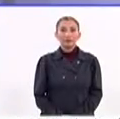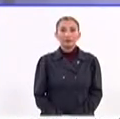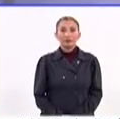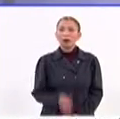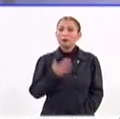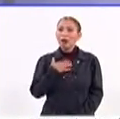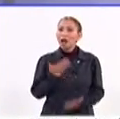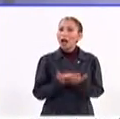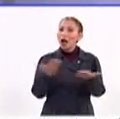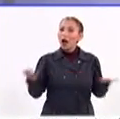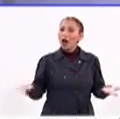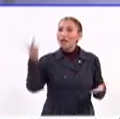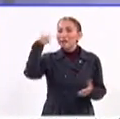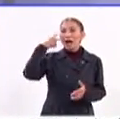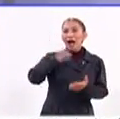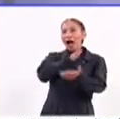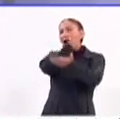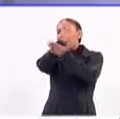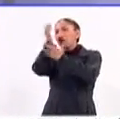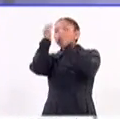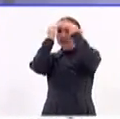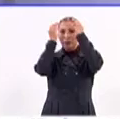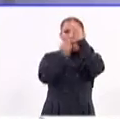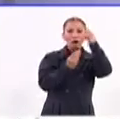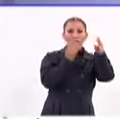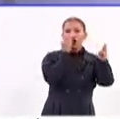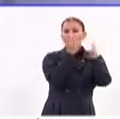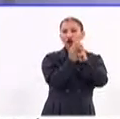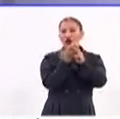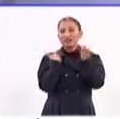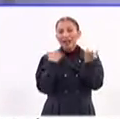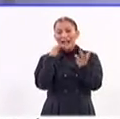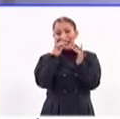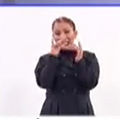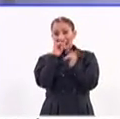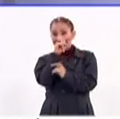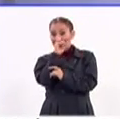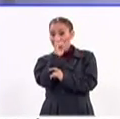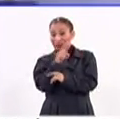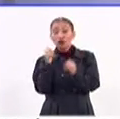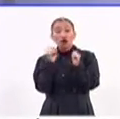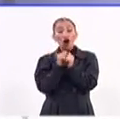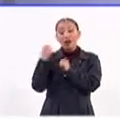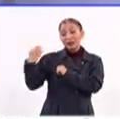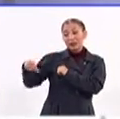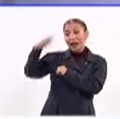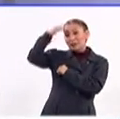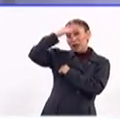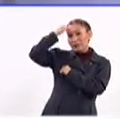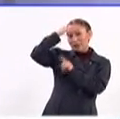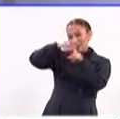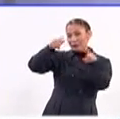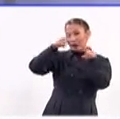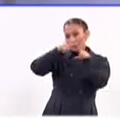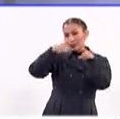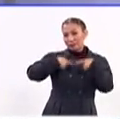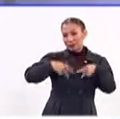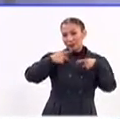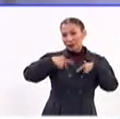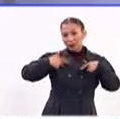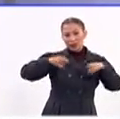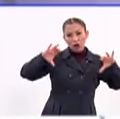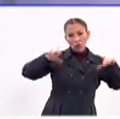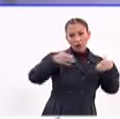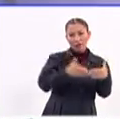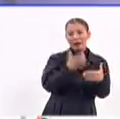Y bueno, llegó la hora de viajar por el mundo durante Interfaz y lo hacemos a través de la experiencia de diferentes miembros de la